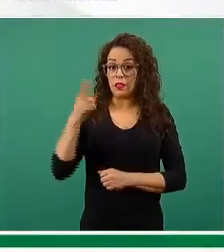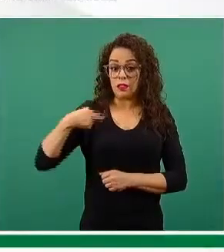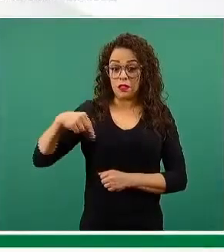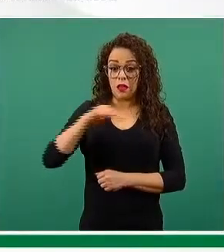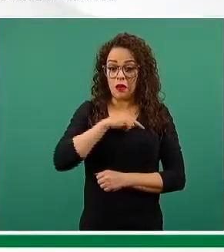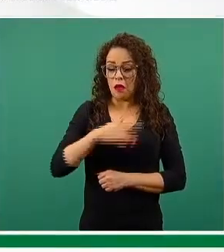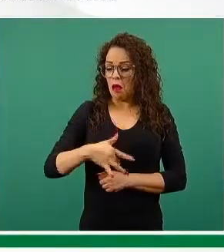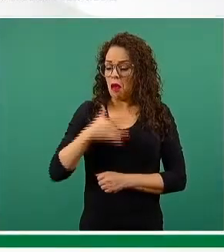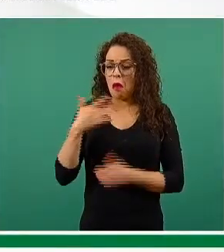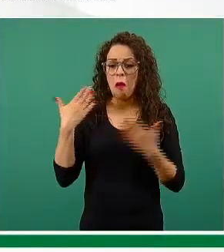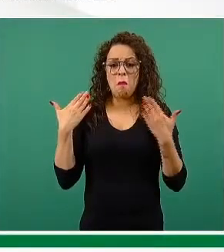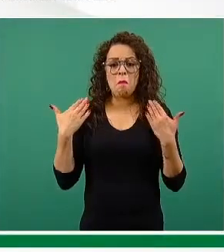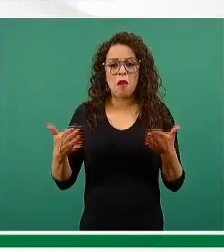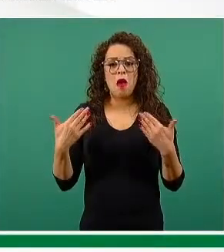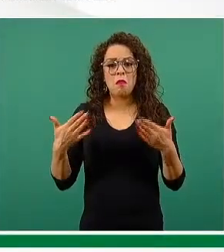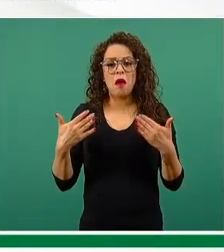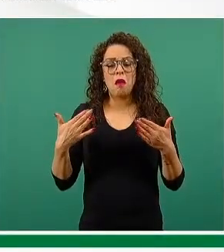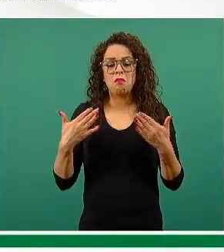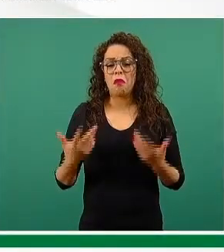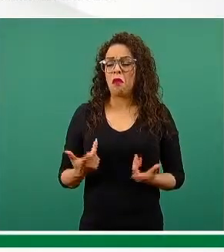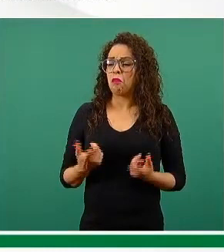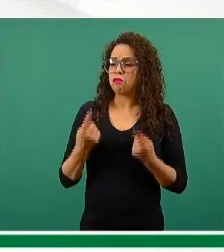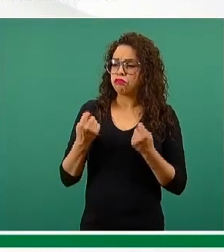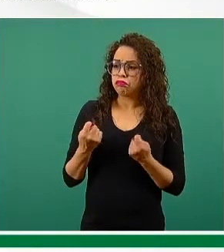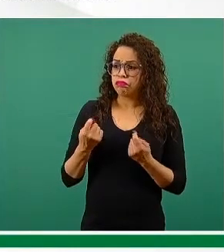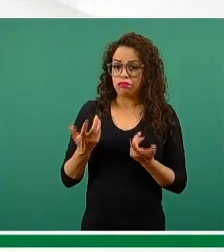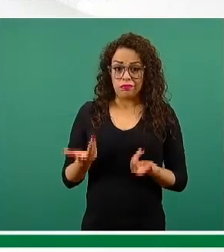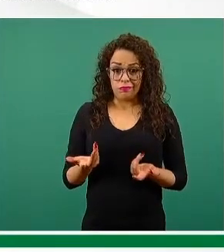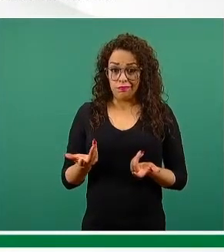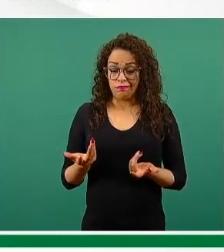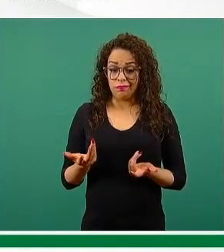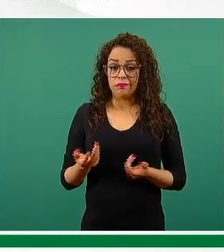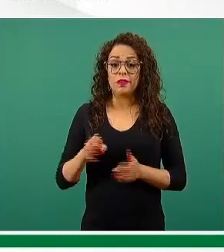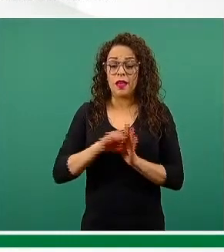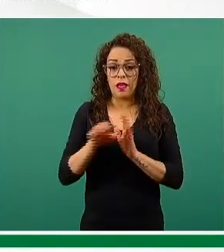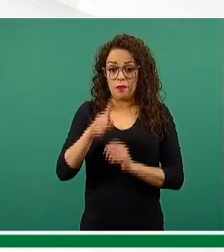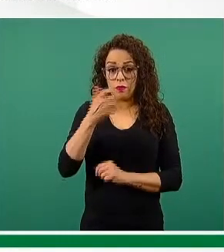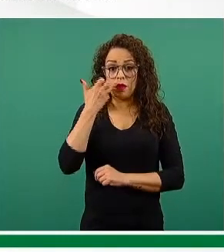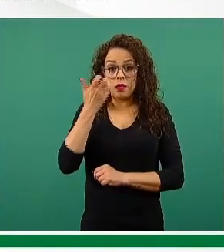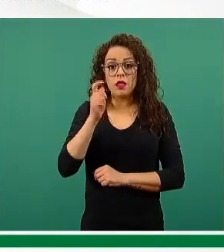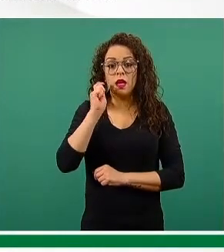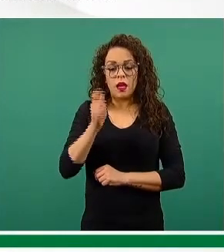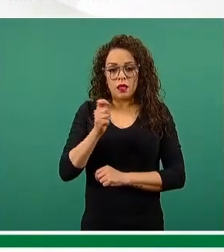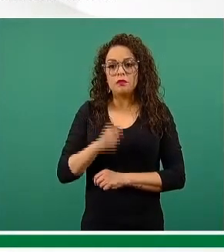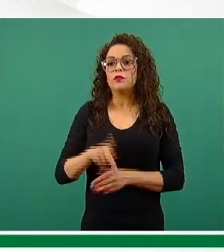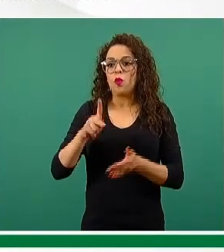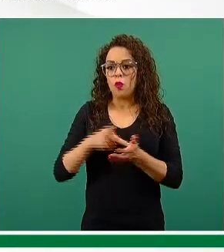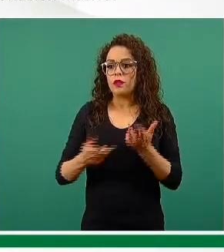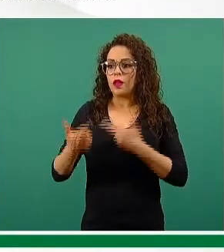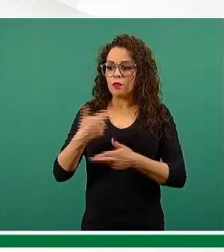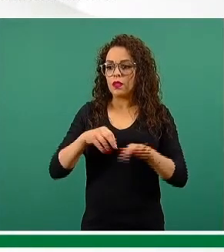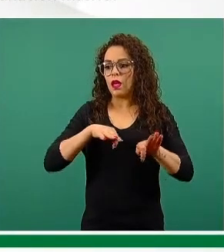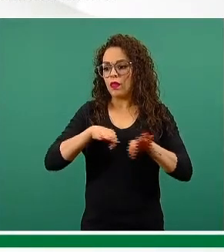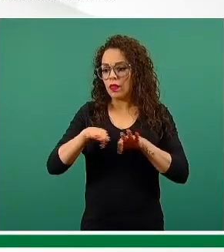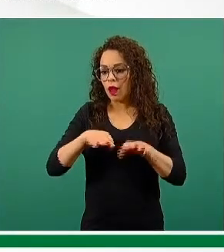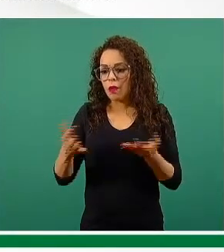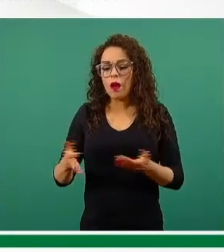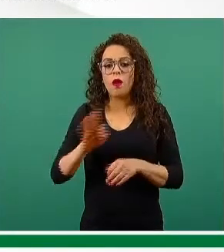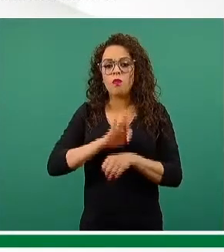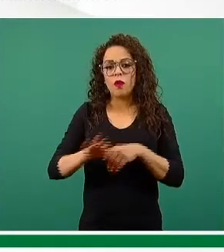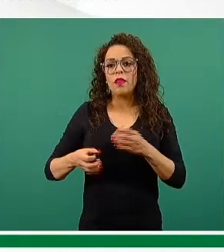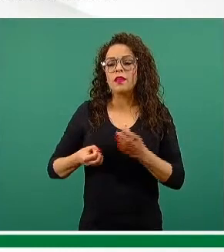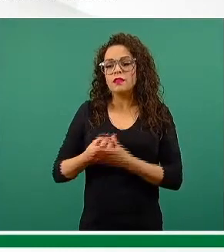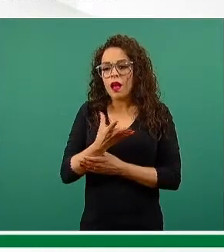Estamos tratando de buscar un equilibrio entre nuestras actividades, principalmente las económicas, algunas sociales, algunas